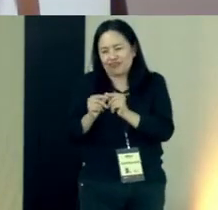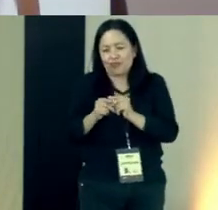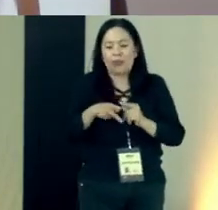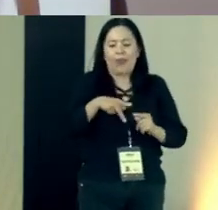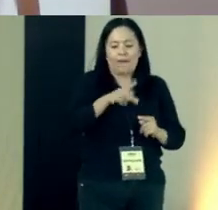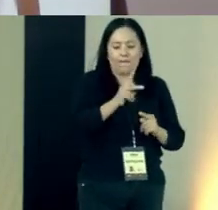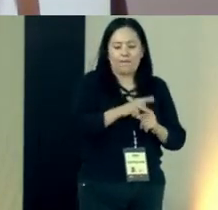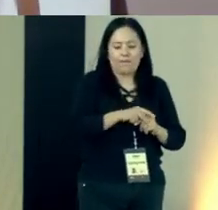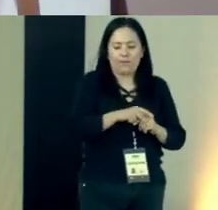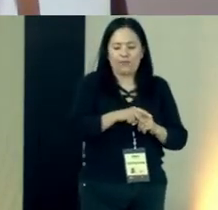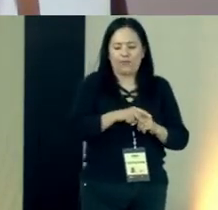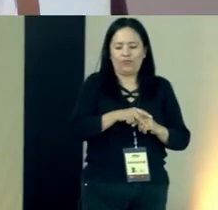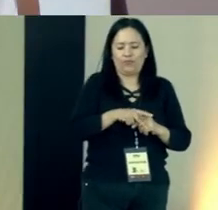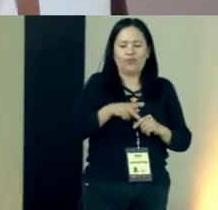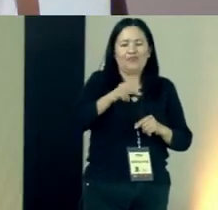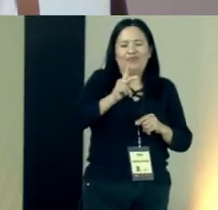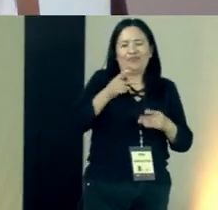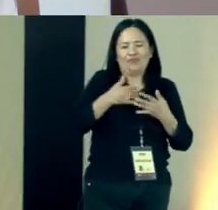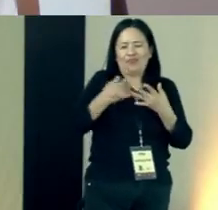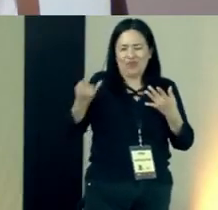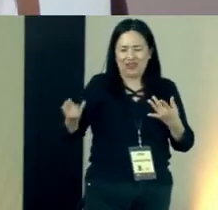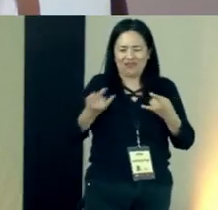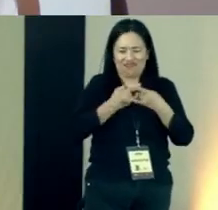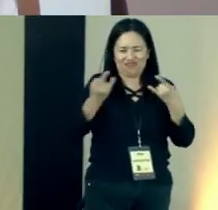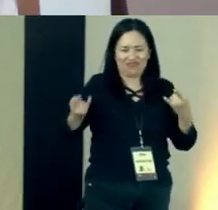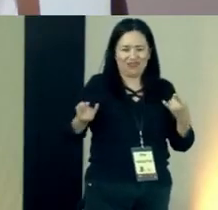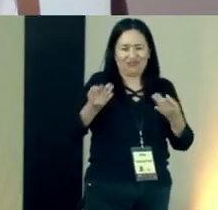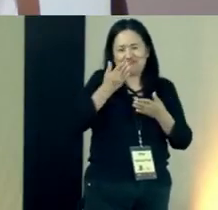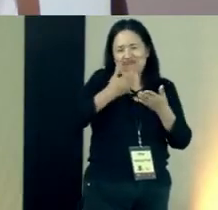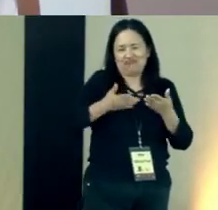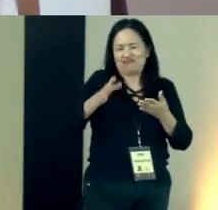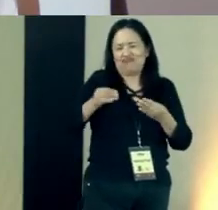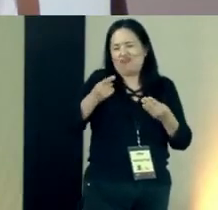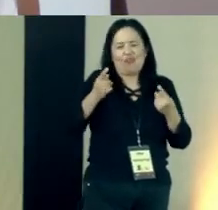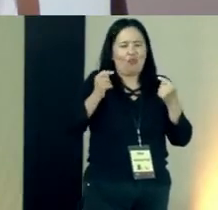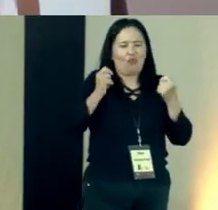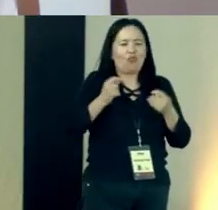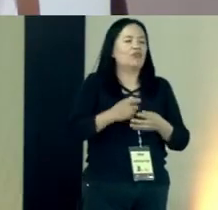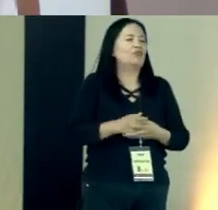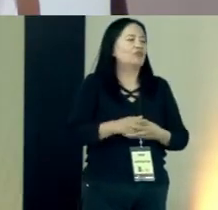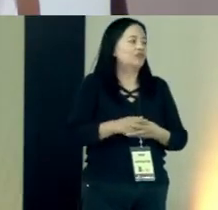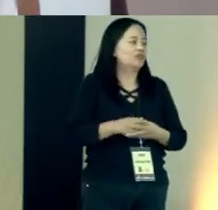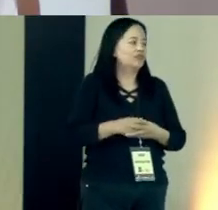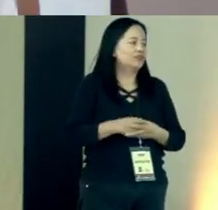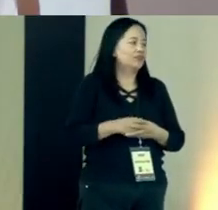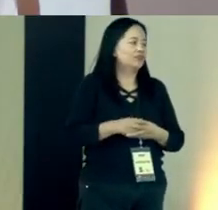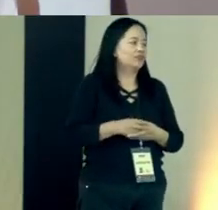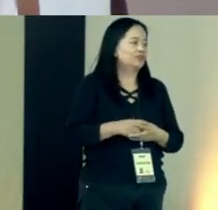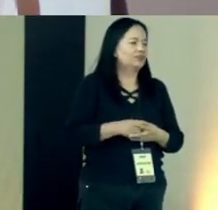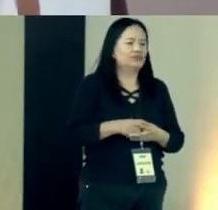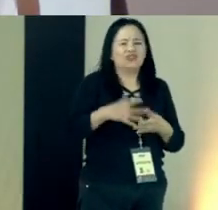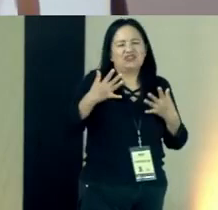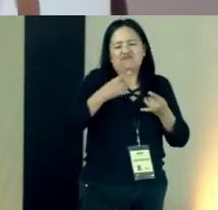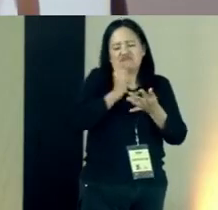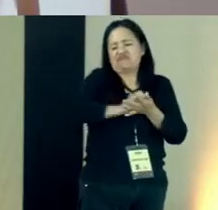Machado de Assis esto de los géneros literarios creo que no le importaba mucho, entonces hacía lo que se le daba la gana,